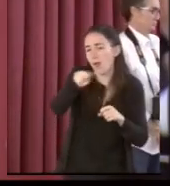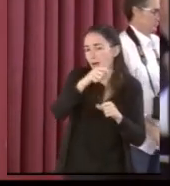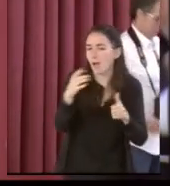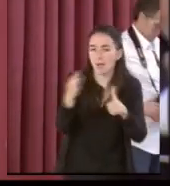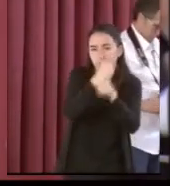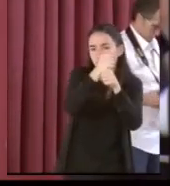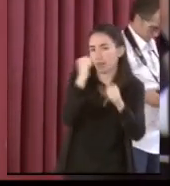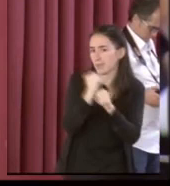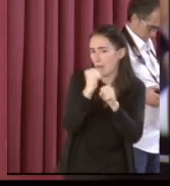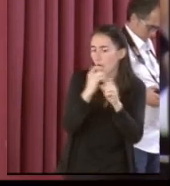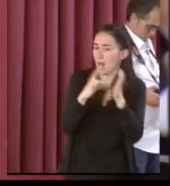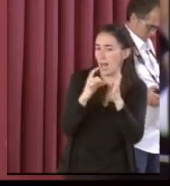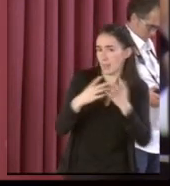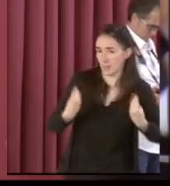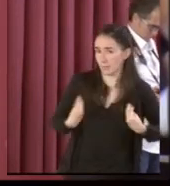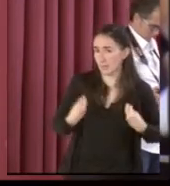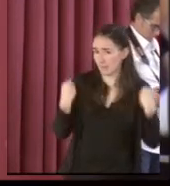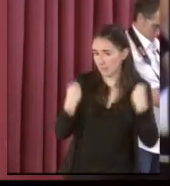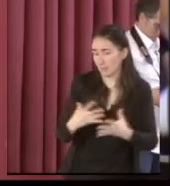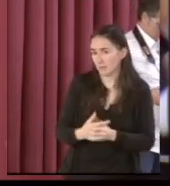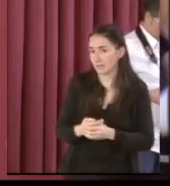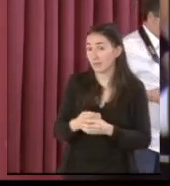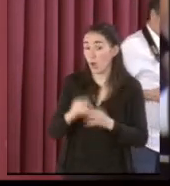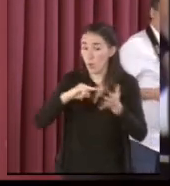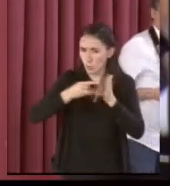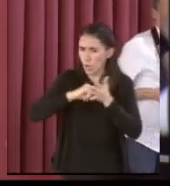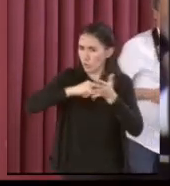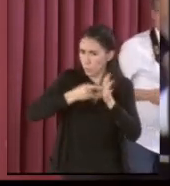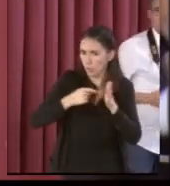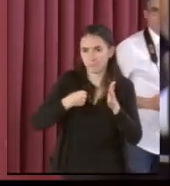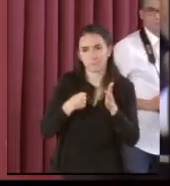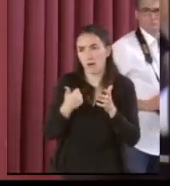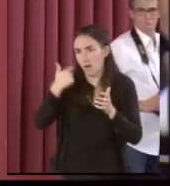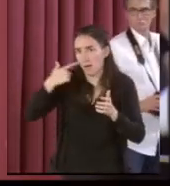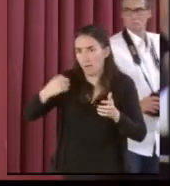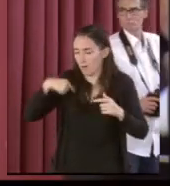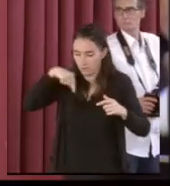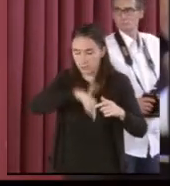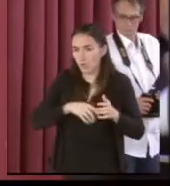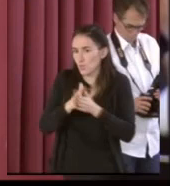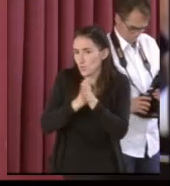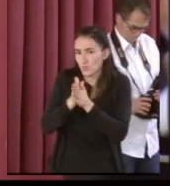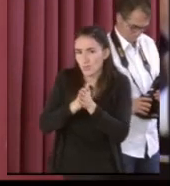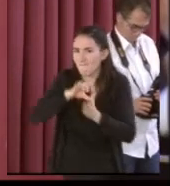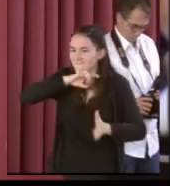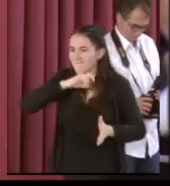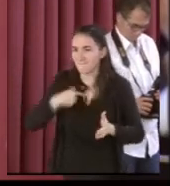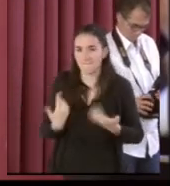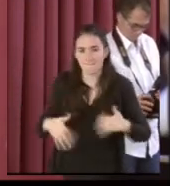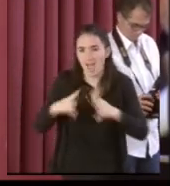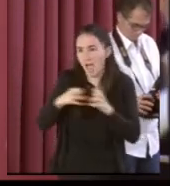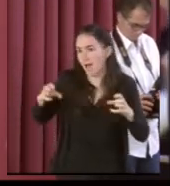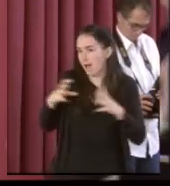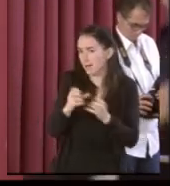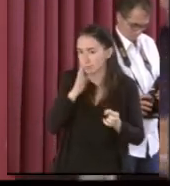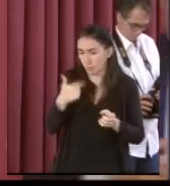Estoy entusiasmada con los proyectos en los que estamos trabajando, porque vamos a transformar, vamos a mejorar la fisonomía